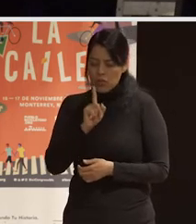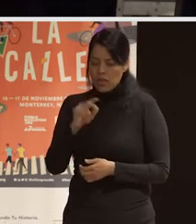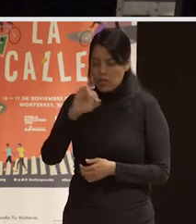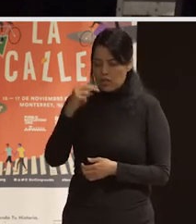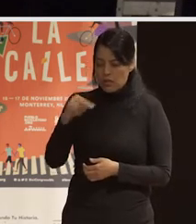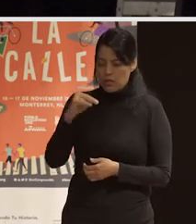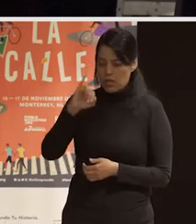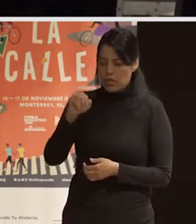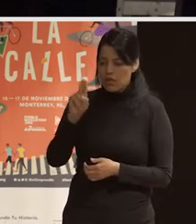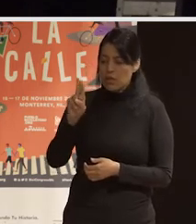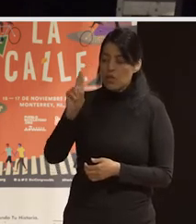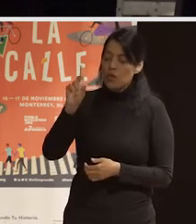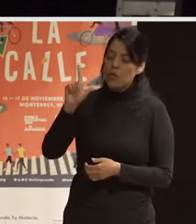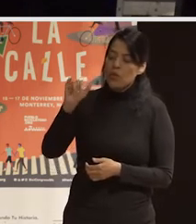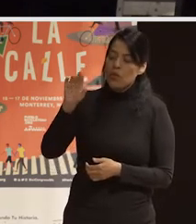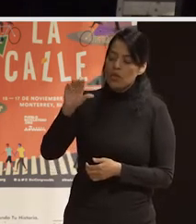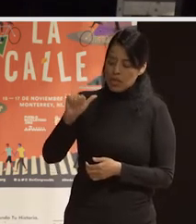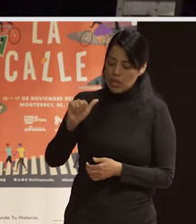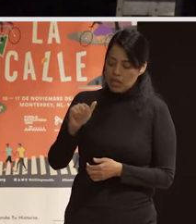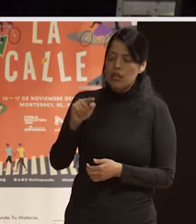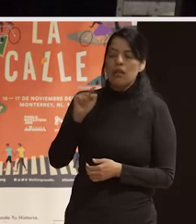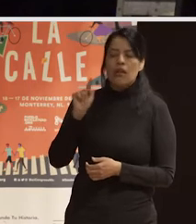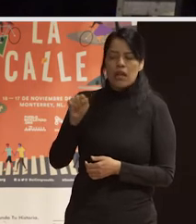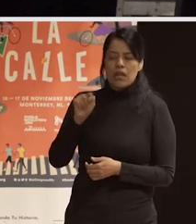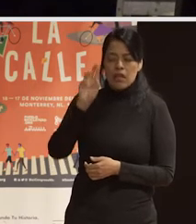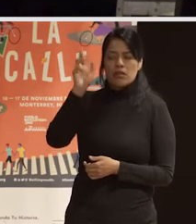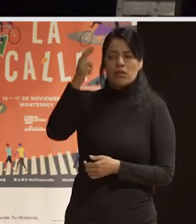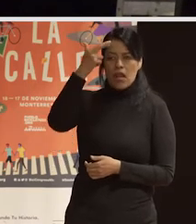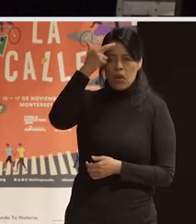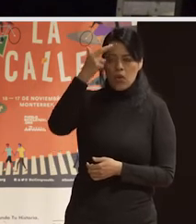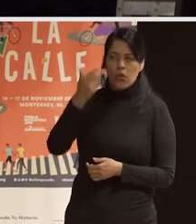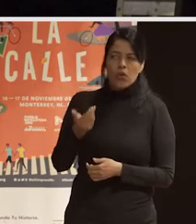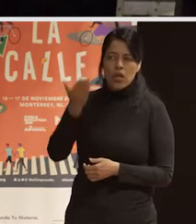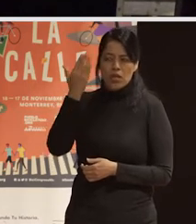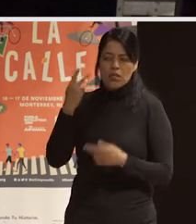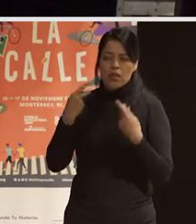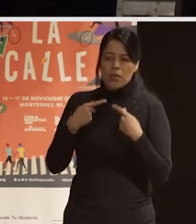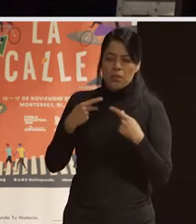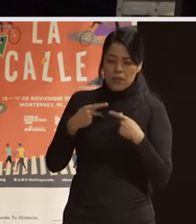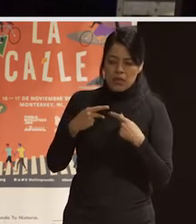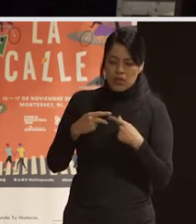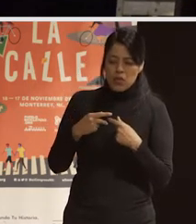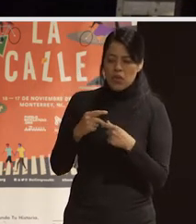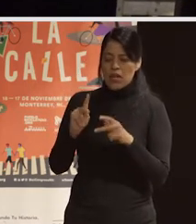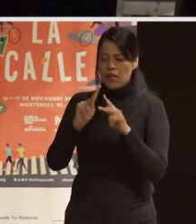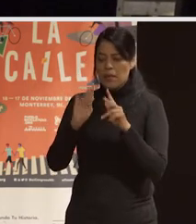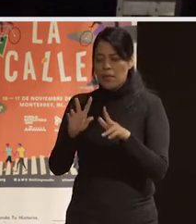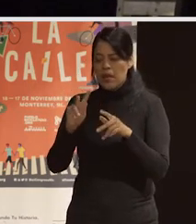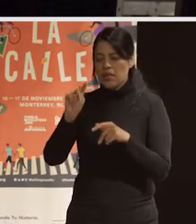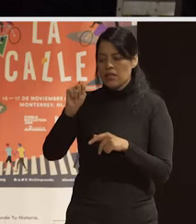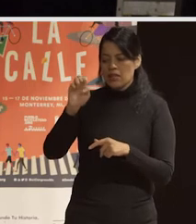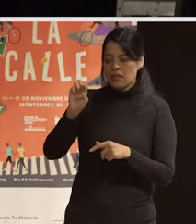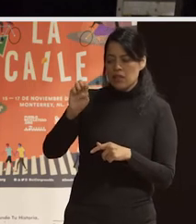ahora con el cfi ella se acordó de que en algún momento personas en eagle pass texas querían